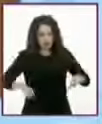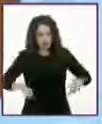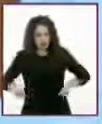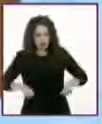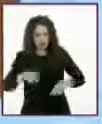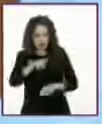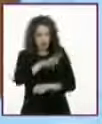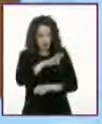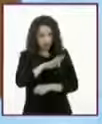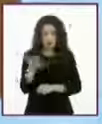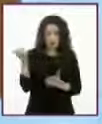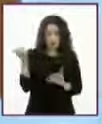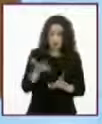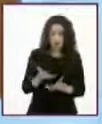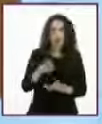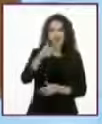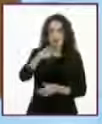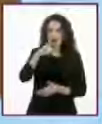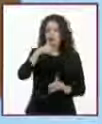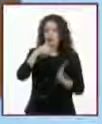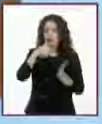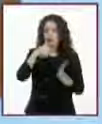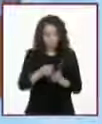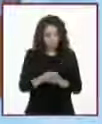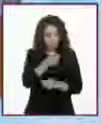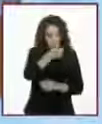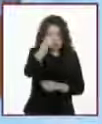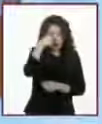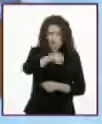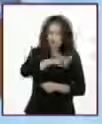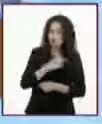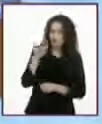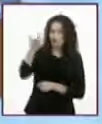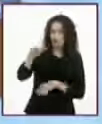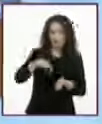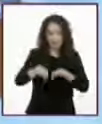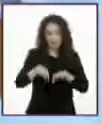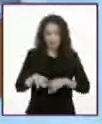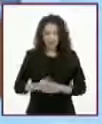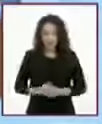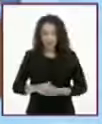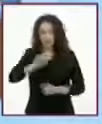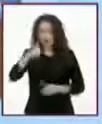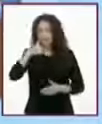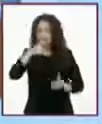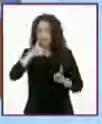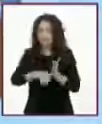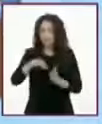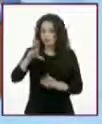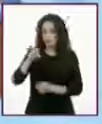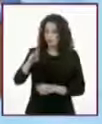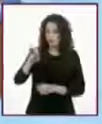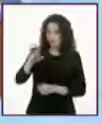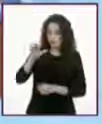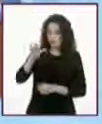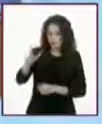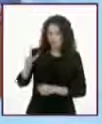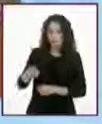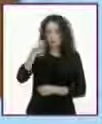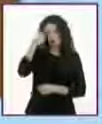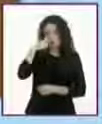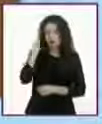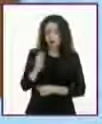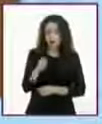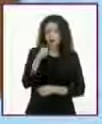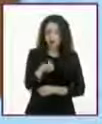Carta comercial. Sirve para realizar aclaraciones, quejas o sugerencias sobre algún servicio o producto. Recuerda